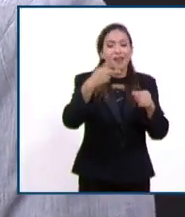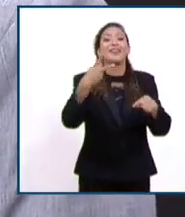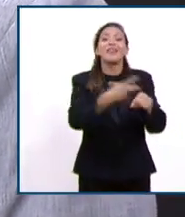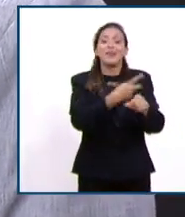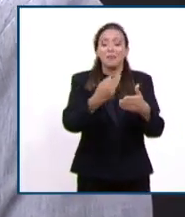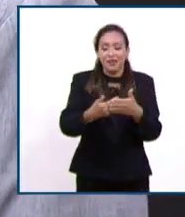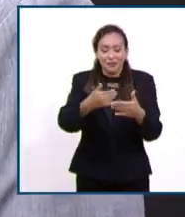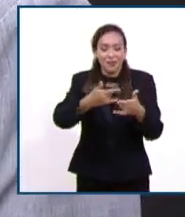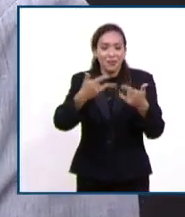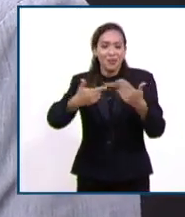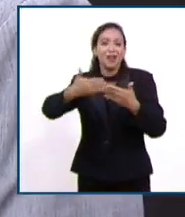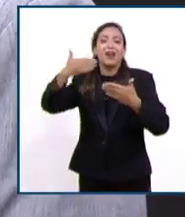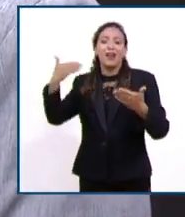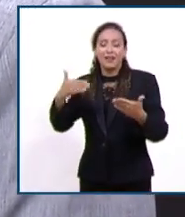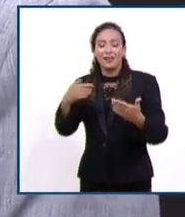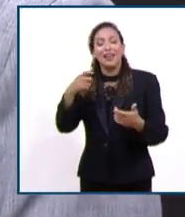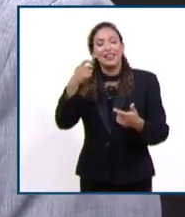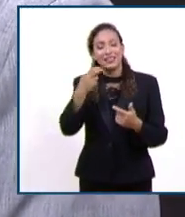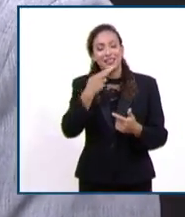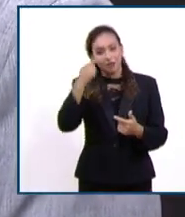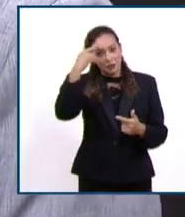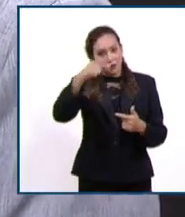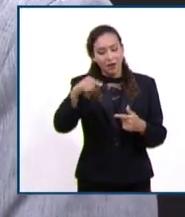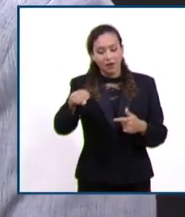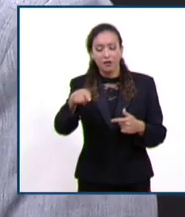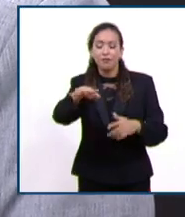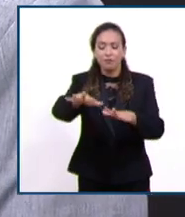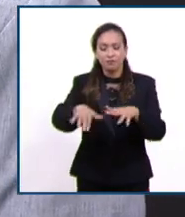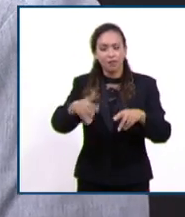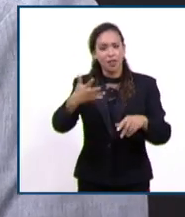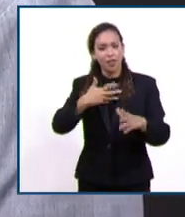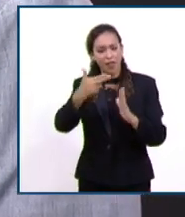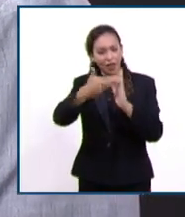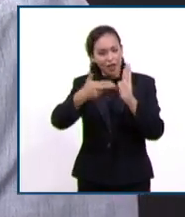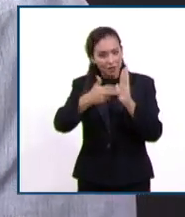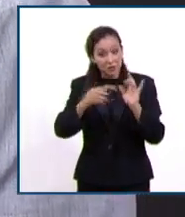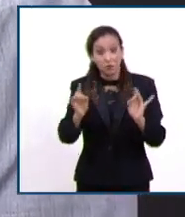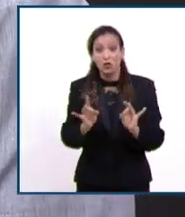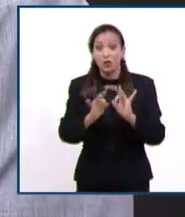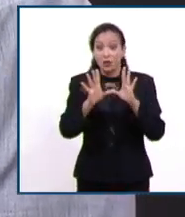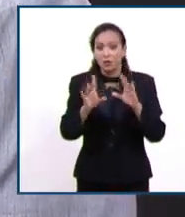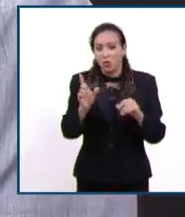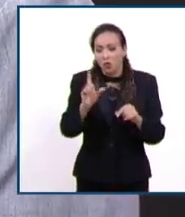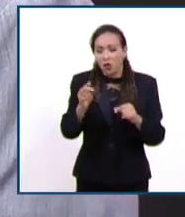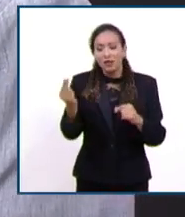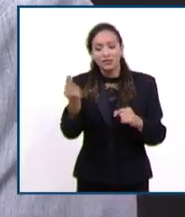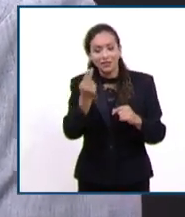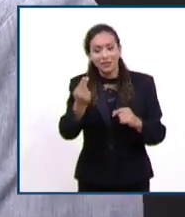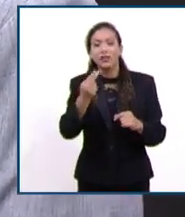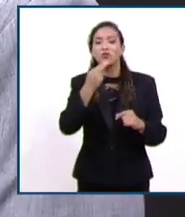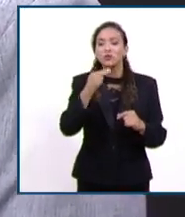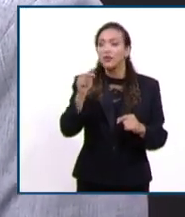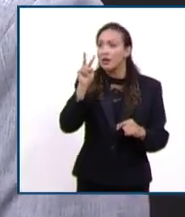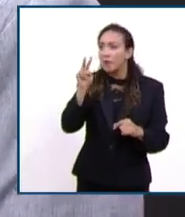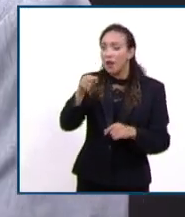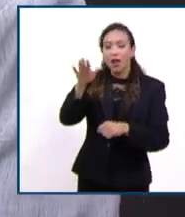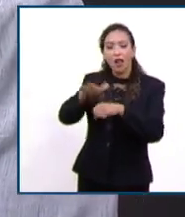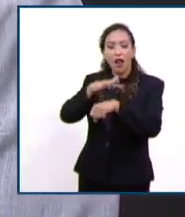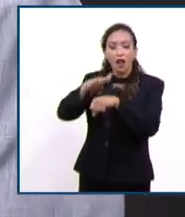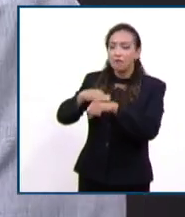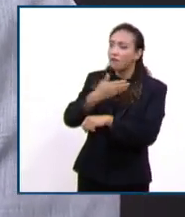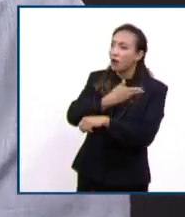pleno tenga la herramienta para que al momento en el que llegue la necesidad de calificar la